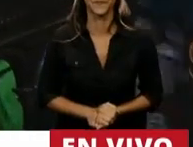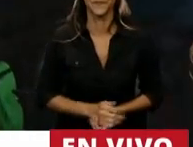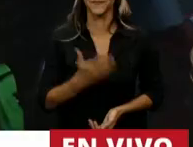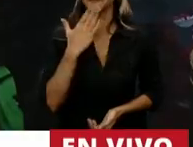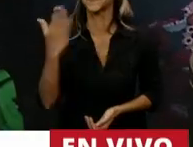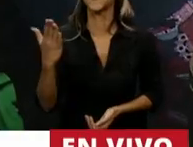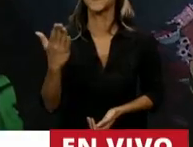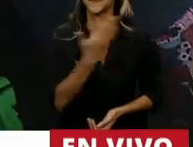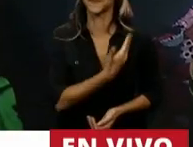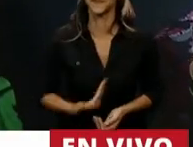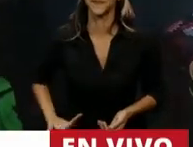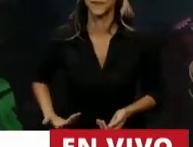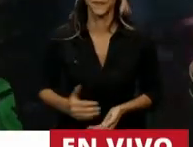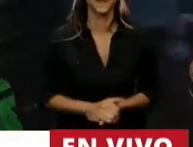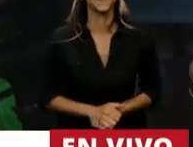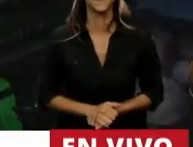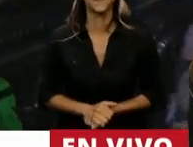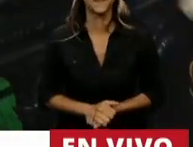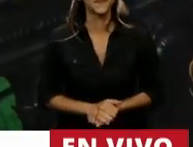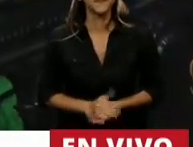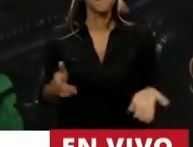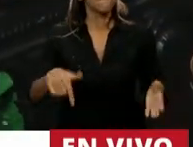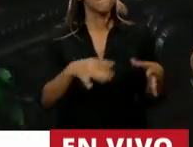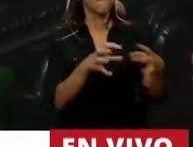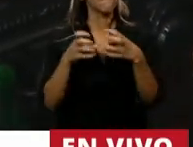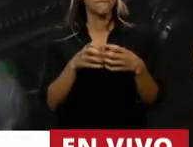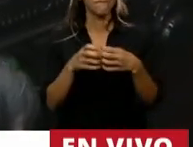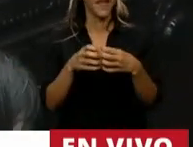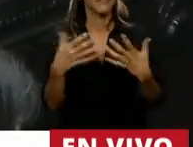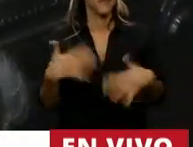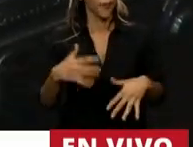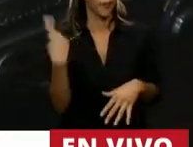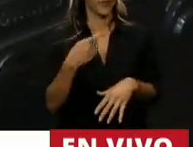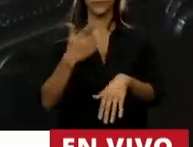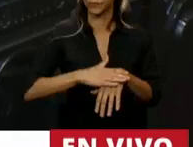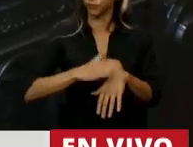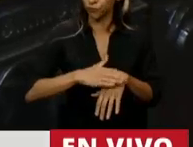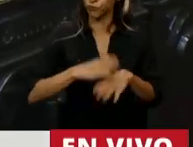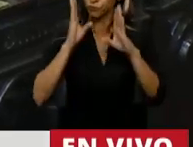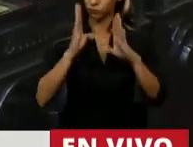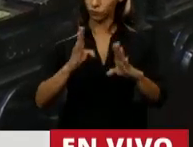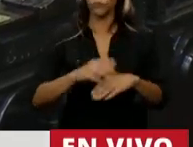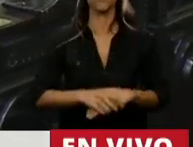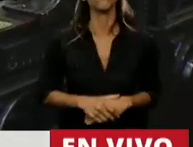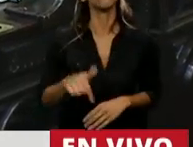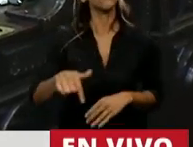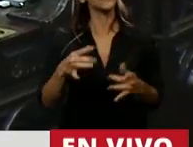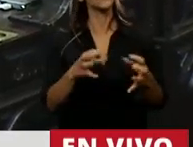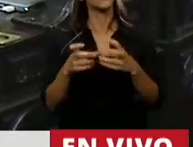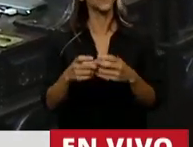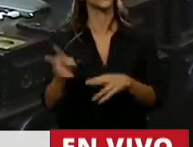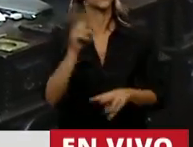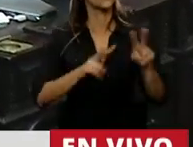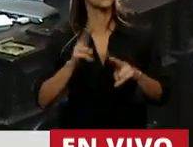Gracias, señor presidente. El debate que hoy con gran responsabilidad y compromiso nos convoca a este recinto es un debate de